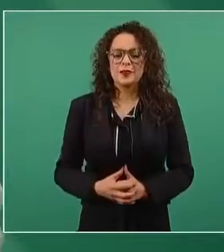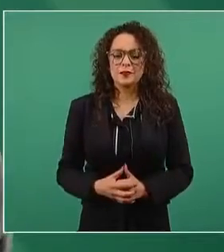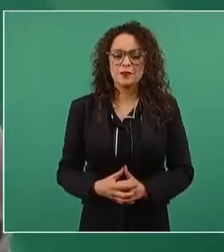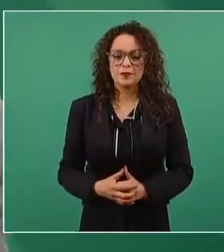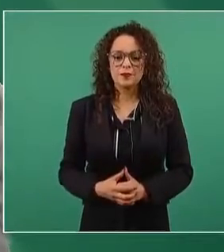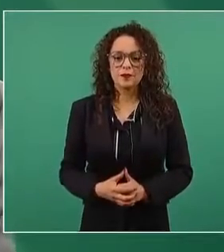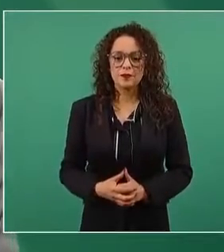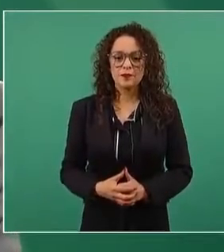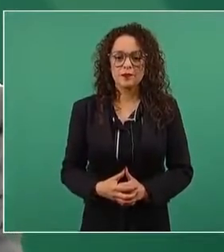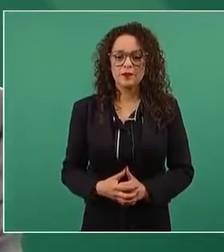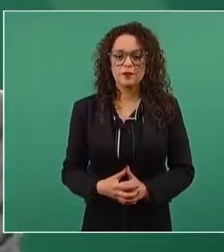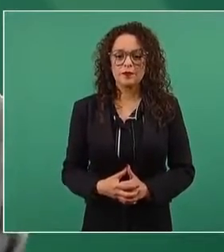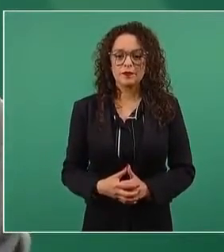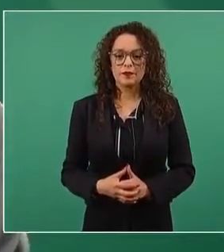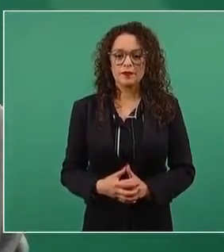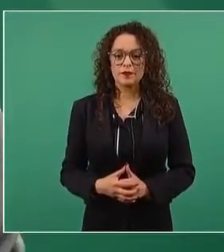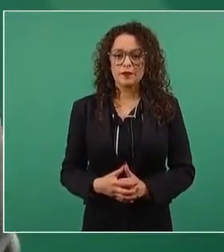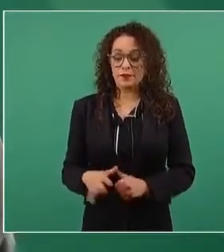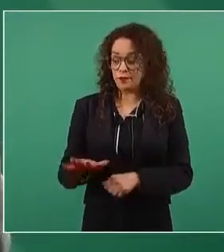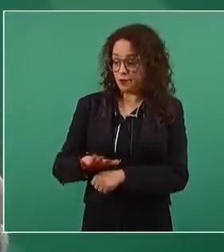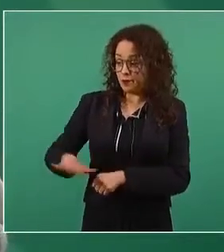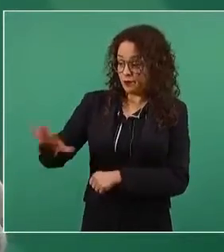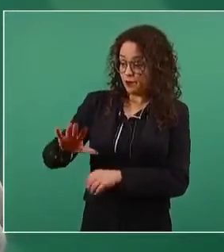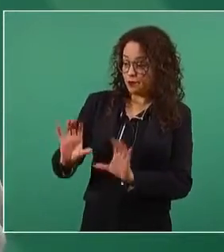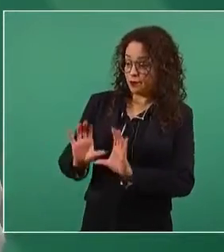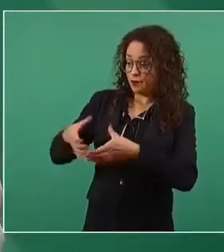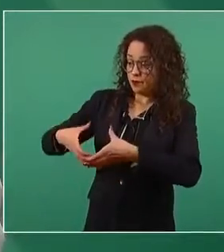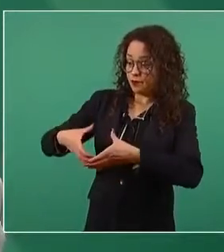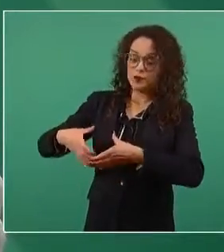están ellos, los conservadores,